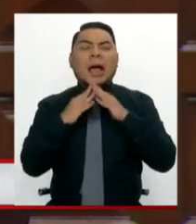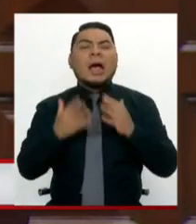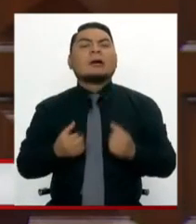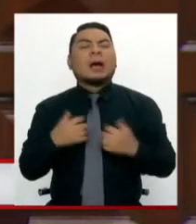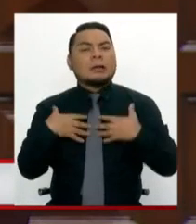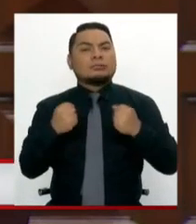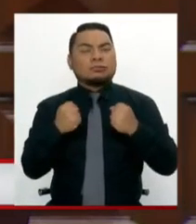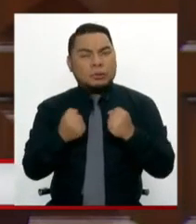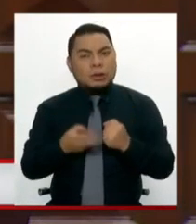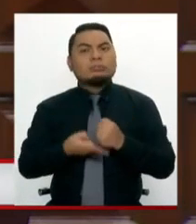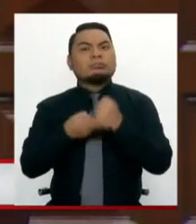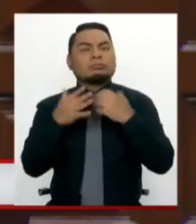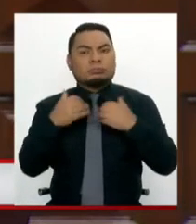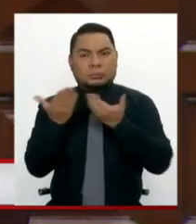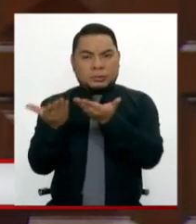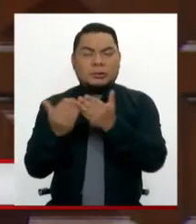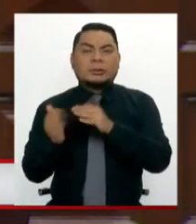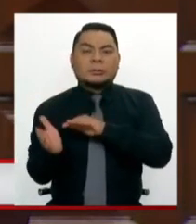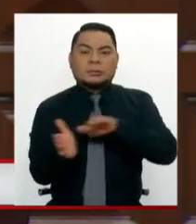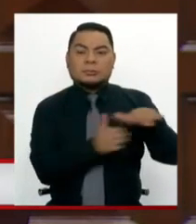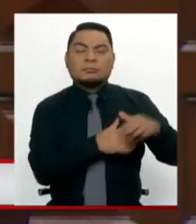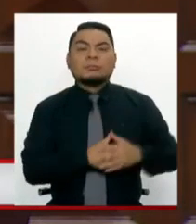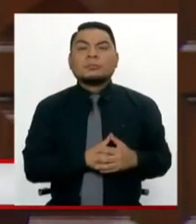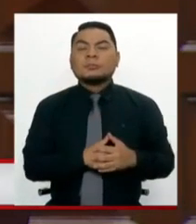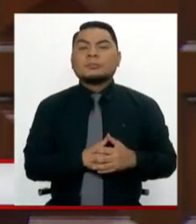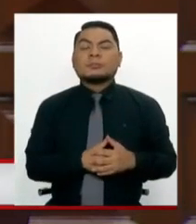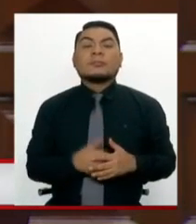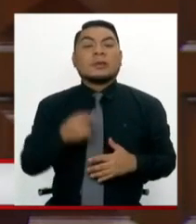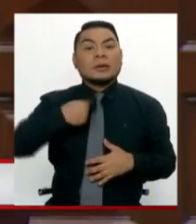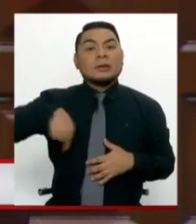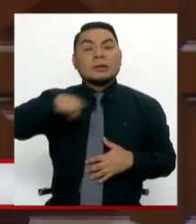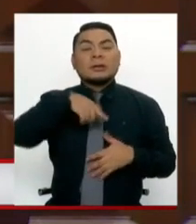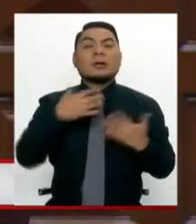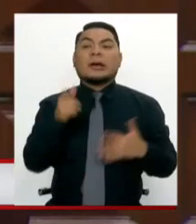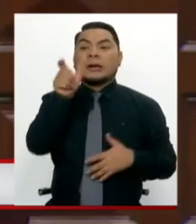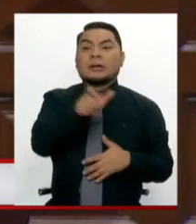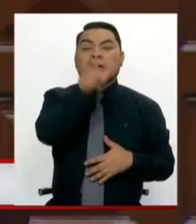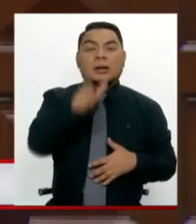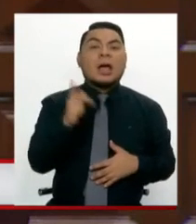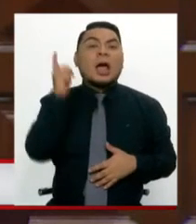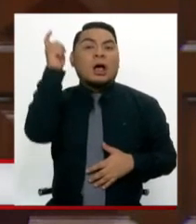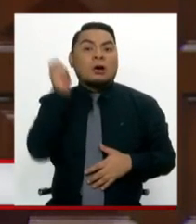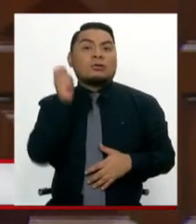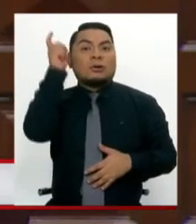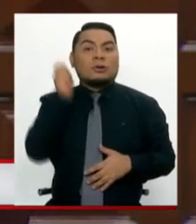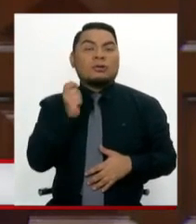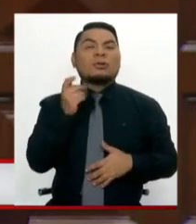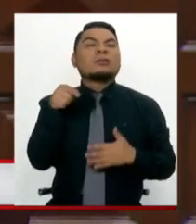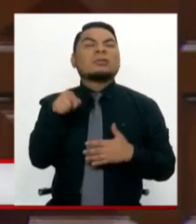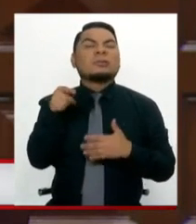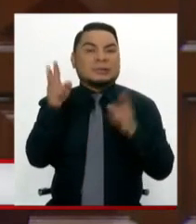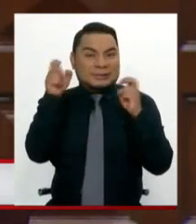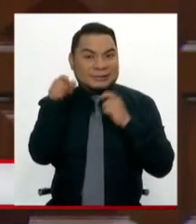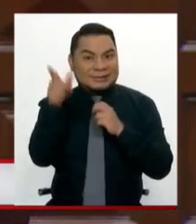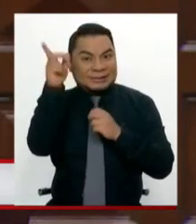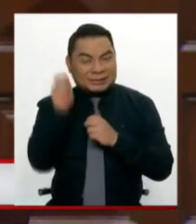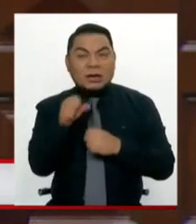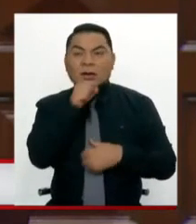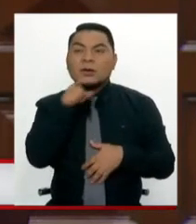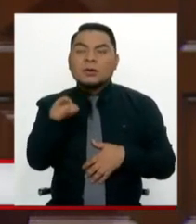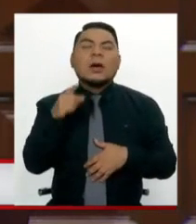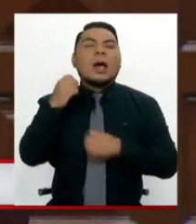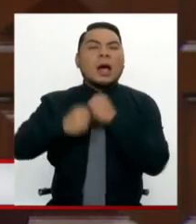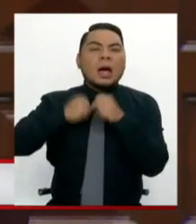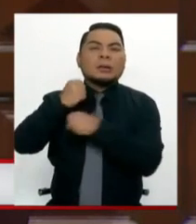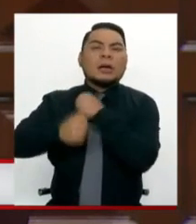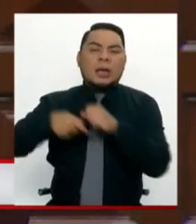saludables. Respecto a las pensiones, nuestras jubiladas y jubilados que aportaron durante toda su